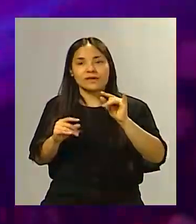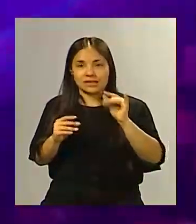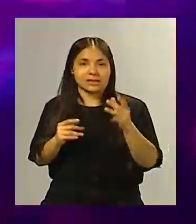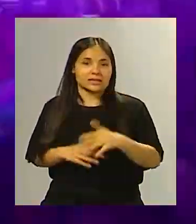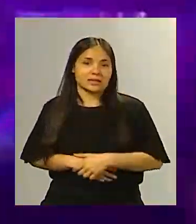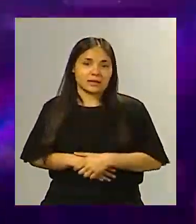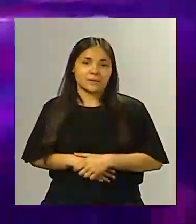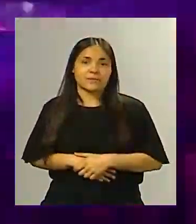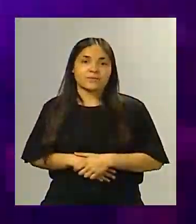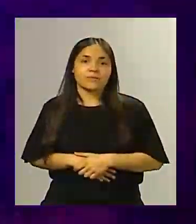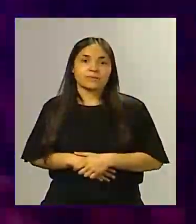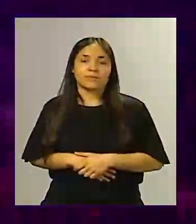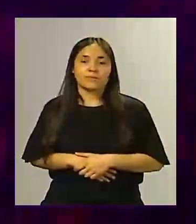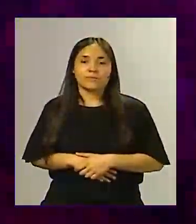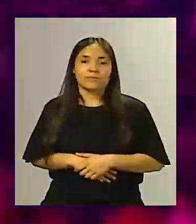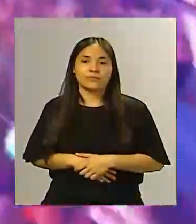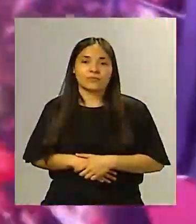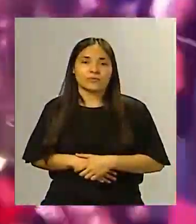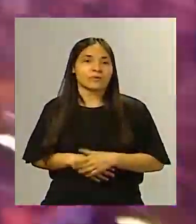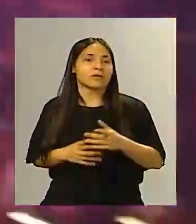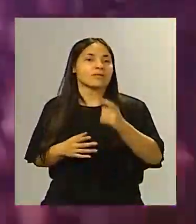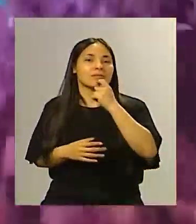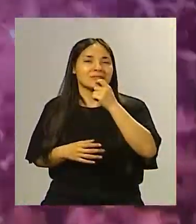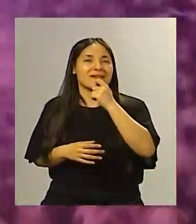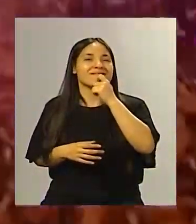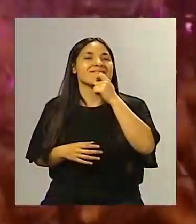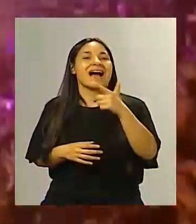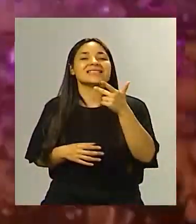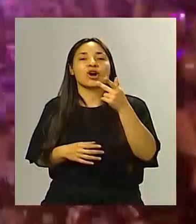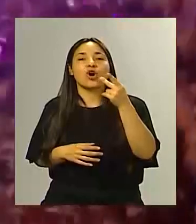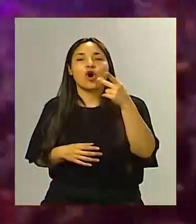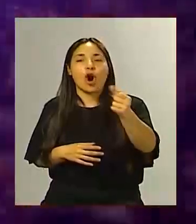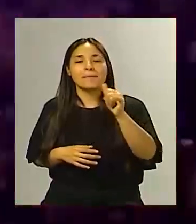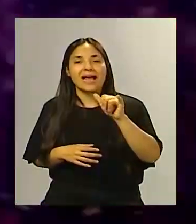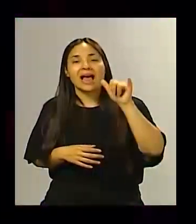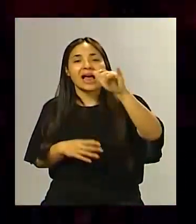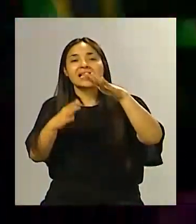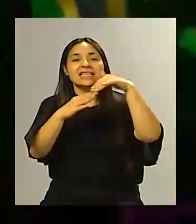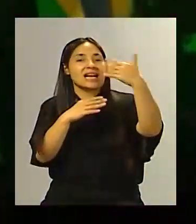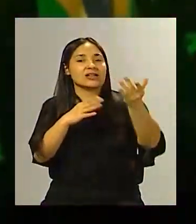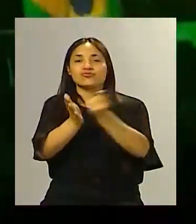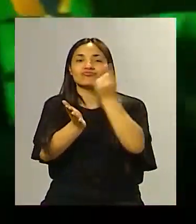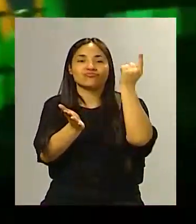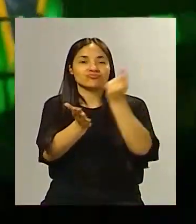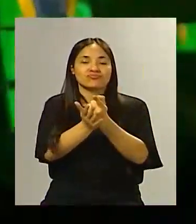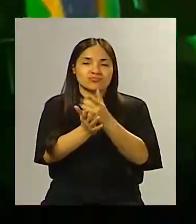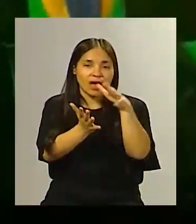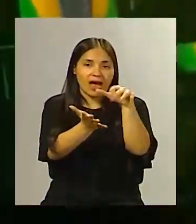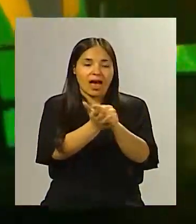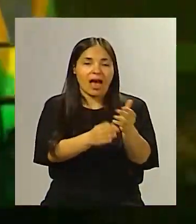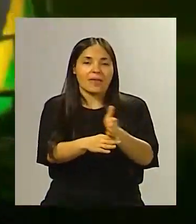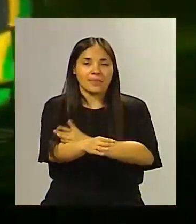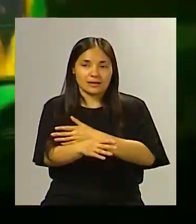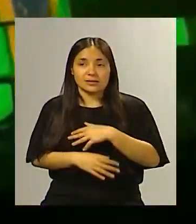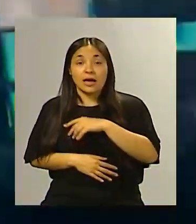puede llegar por ahí en forma tan fácil a la precompra de aéreos internacionales. Claro, sí, si hablamos de un viaje nacional, bueno,